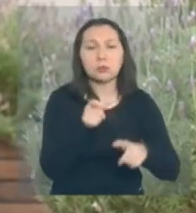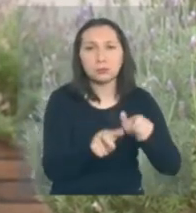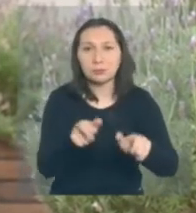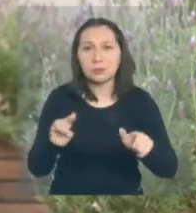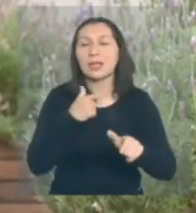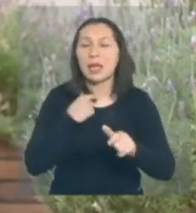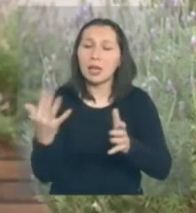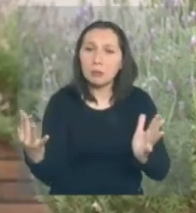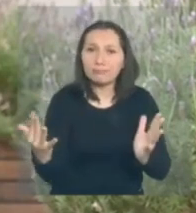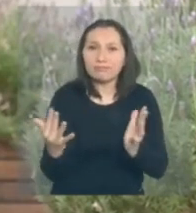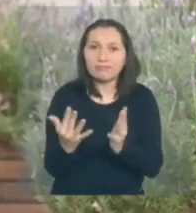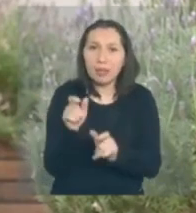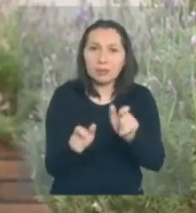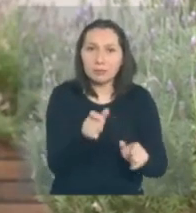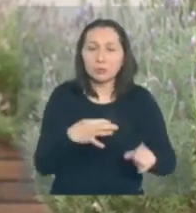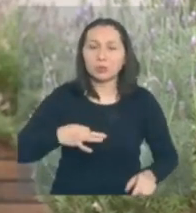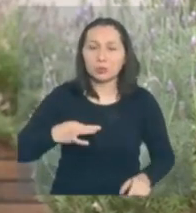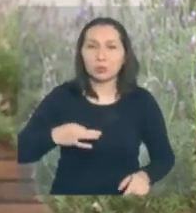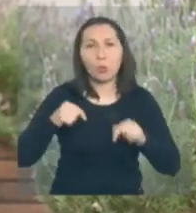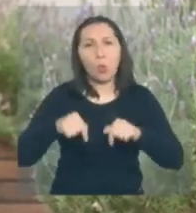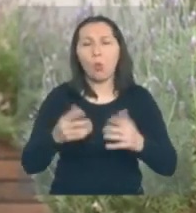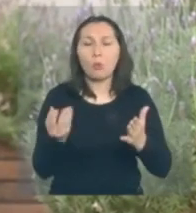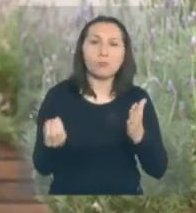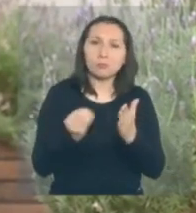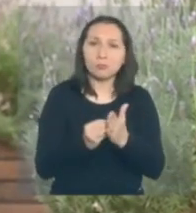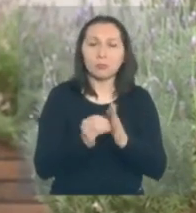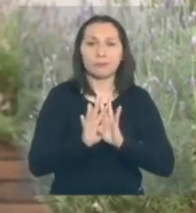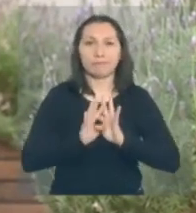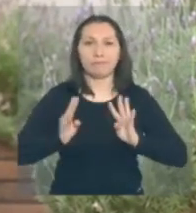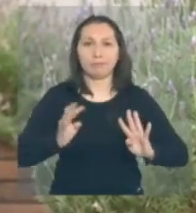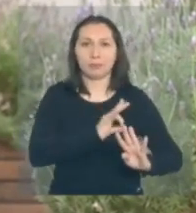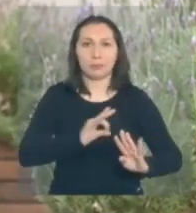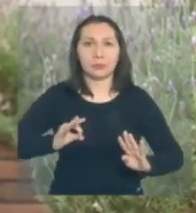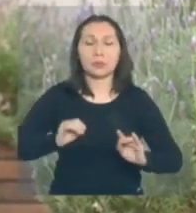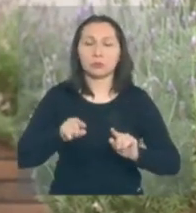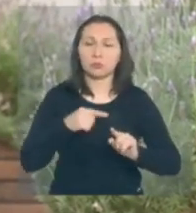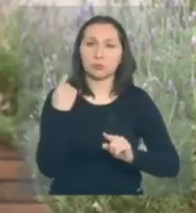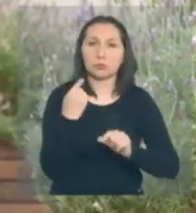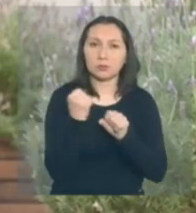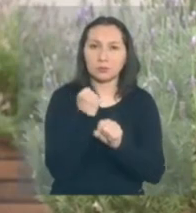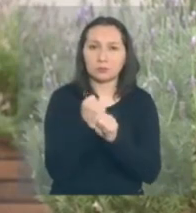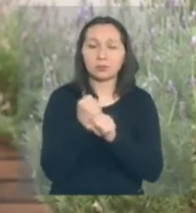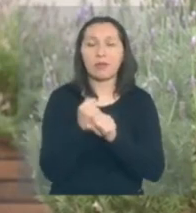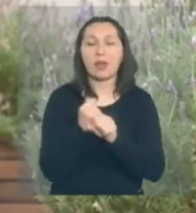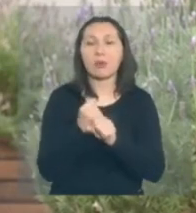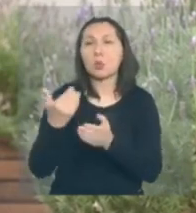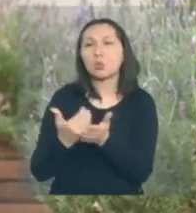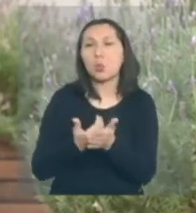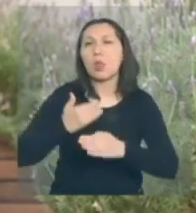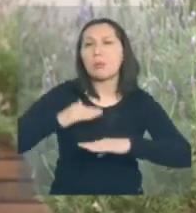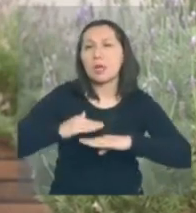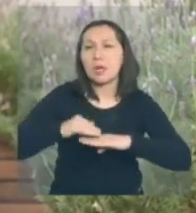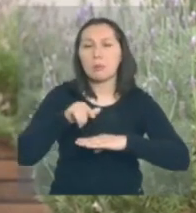queremos involucrar a la ciudadanía. Pero hoy día, ¿cómo reforzamos como gabinete las medidas que hemos ido trabajando en materia de salario